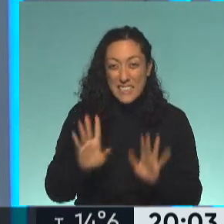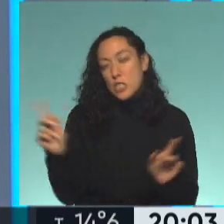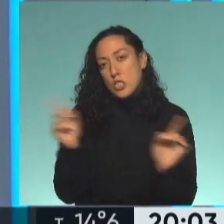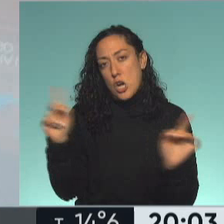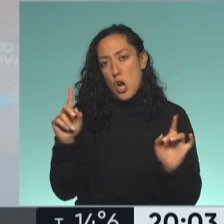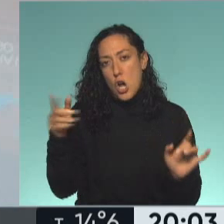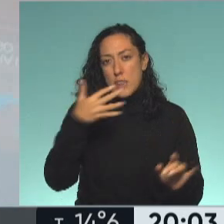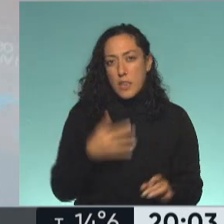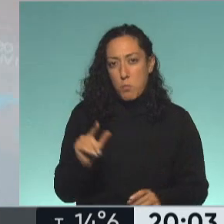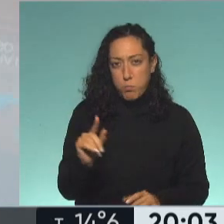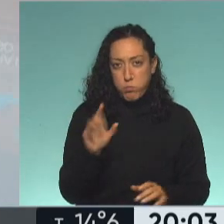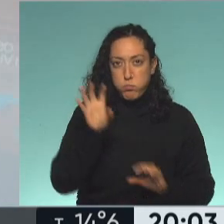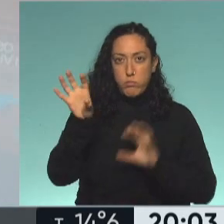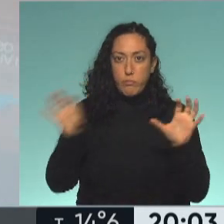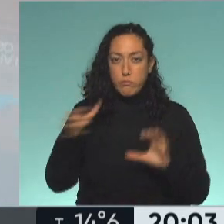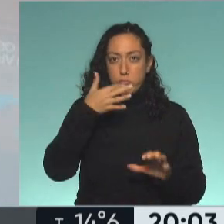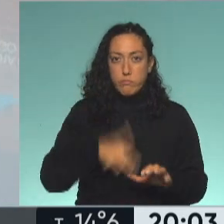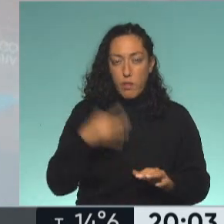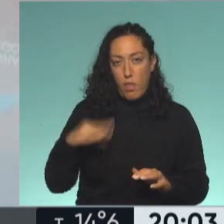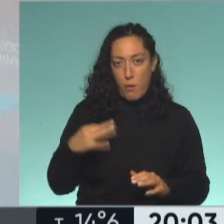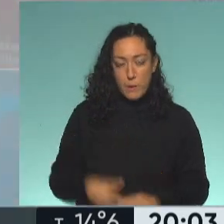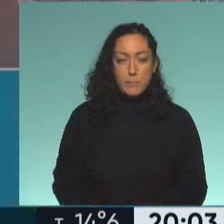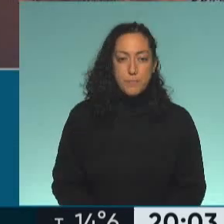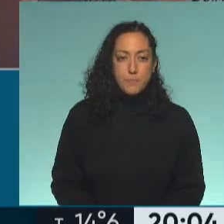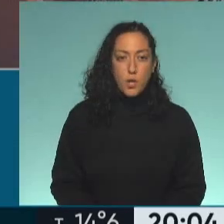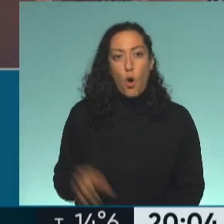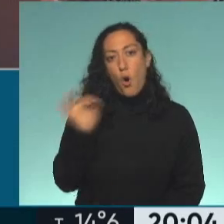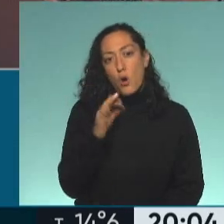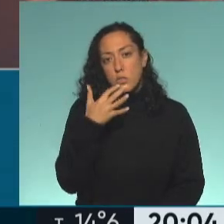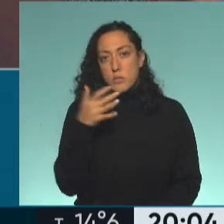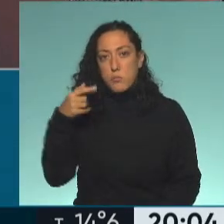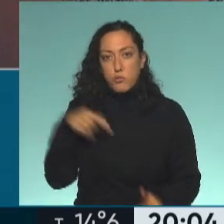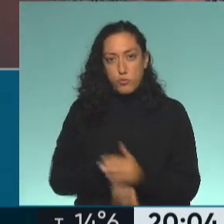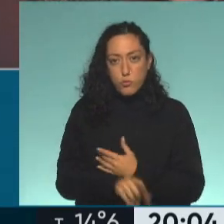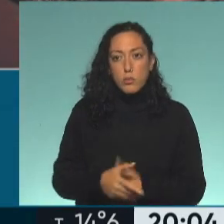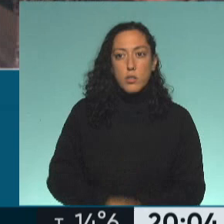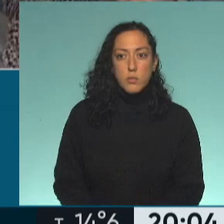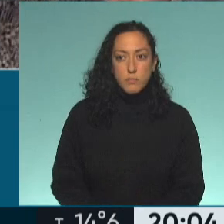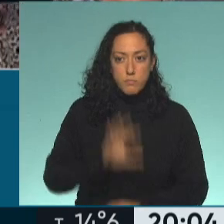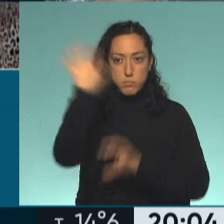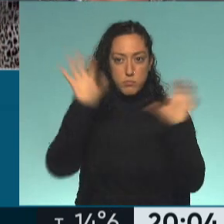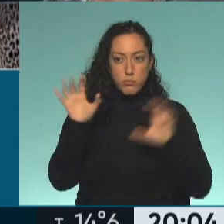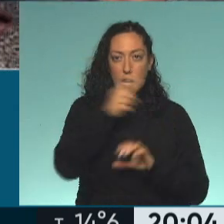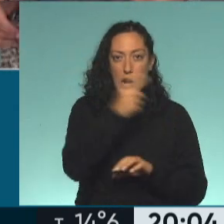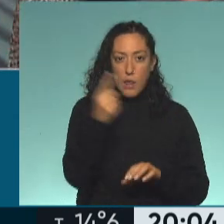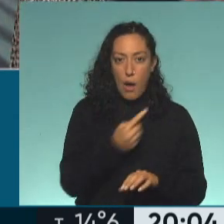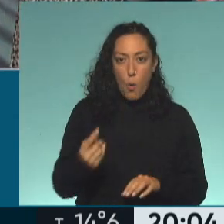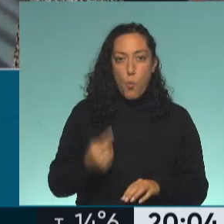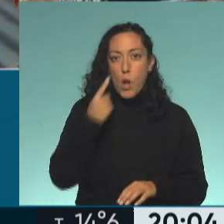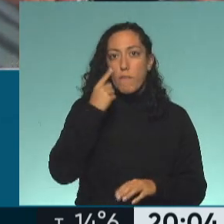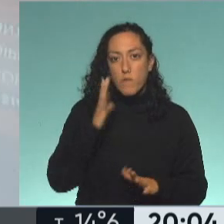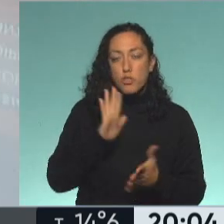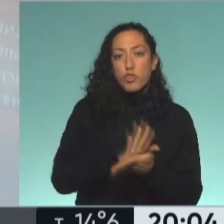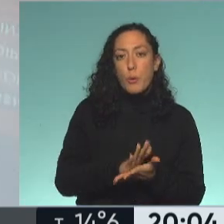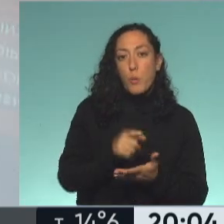entender un poco lo que pasa en la provincia. Entender un poco o bastante lo que pasa en la provincia. ¿Querés que repasemos provincia? Sí, dale, por vamos provincia, a meternos en el repaso. A propósito sí. de lo